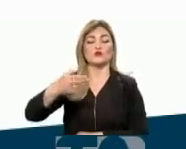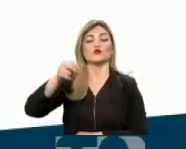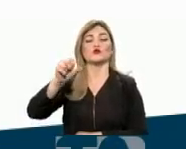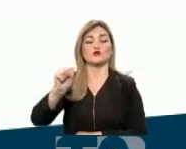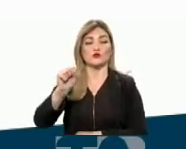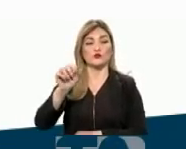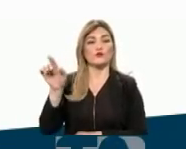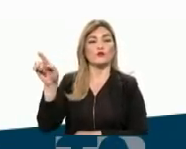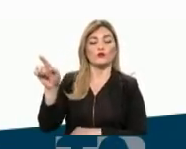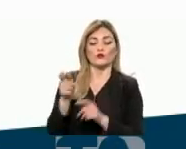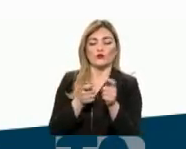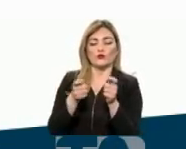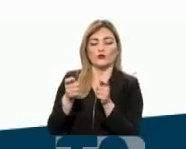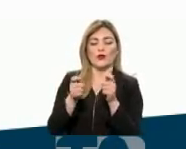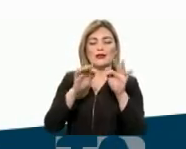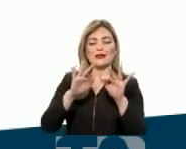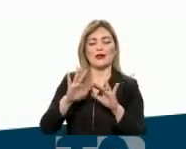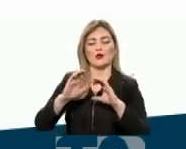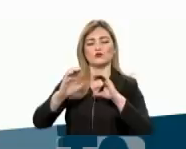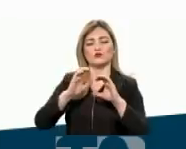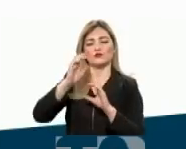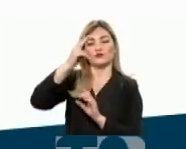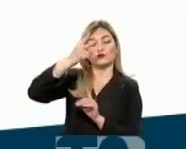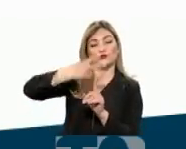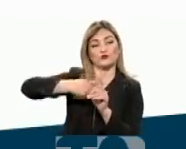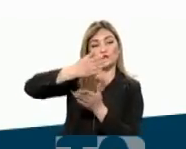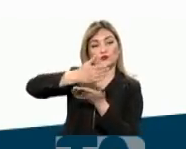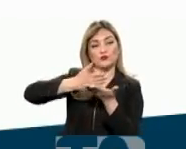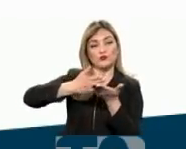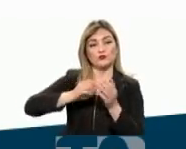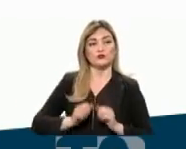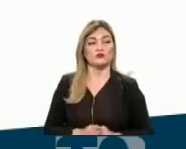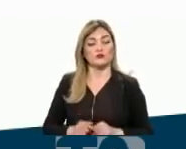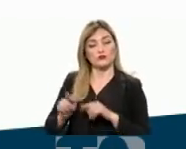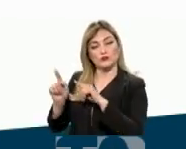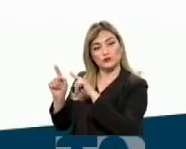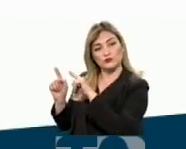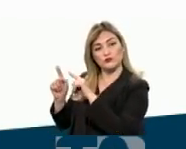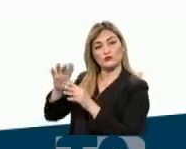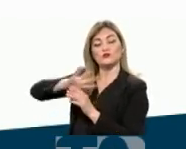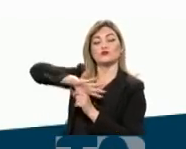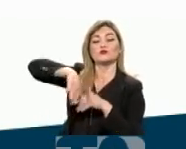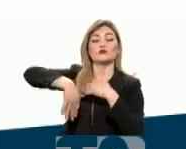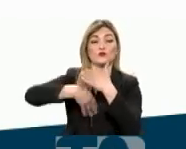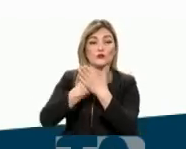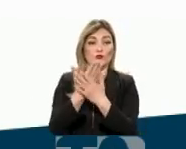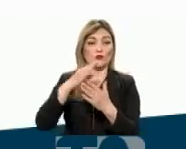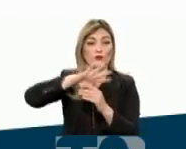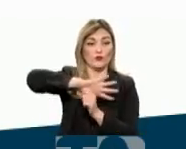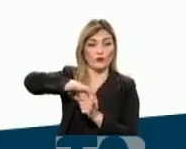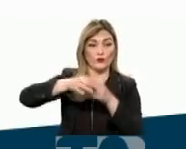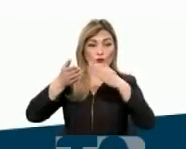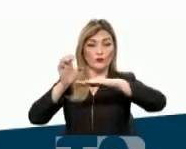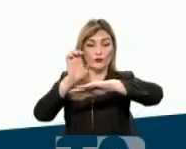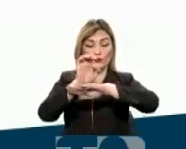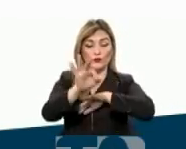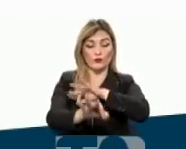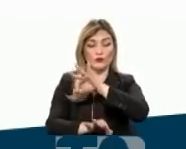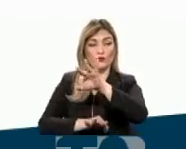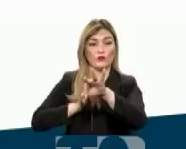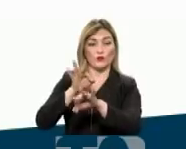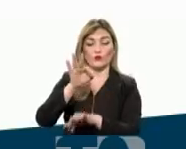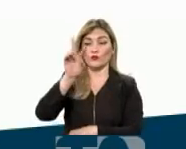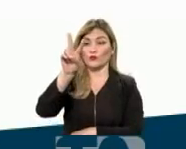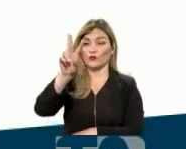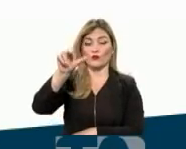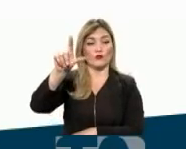estuvo al frente de la SECOM 2 meses y medio. El embajador Luis Gallegos es el nuevo canciller, en reemplazo de